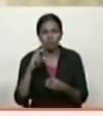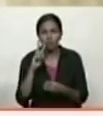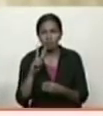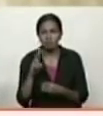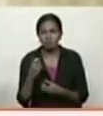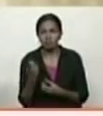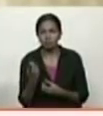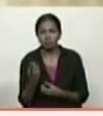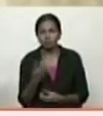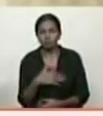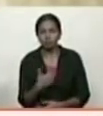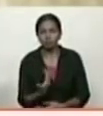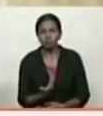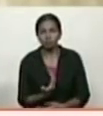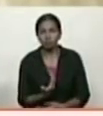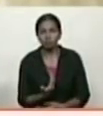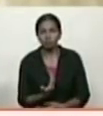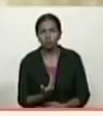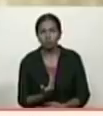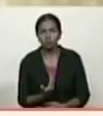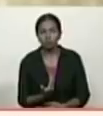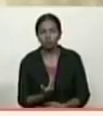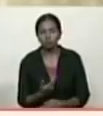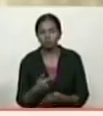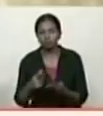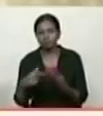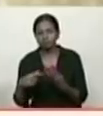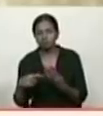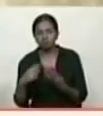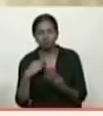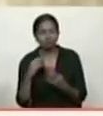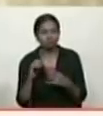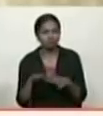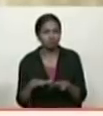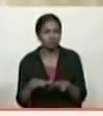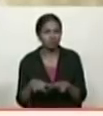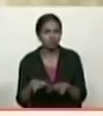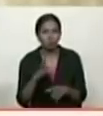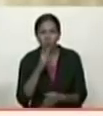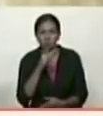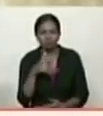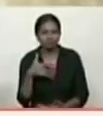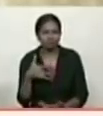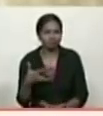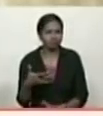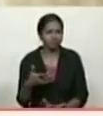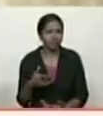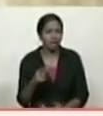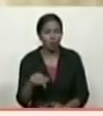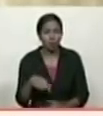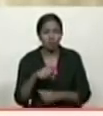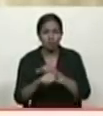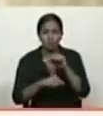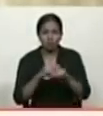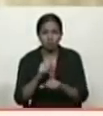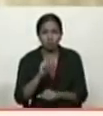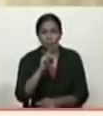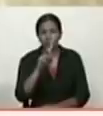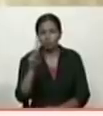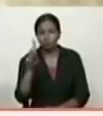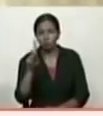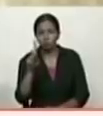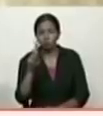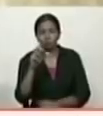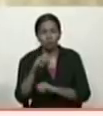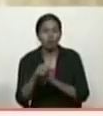doctrina Monroe, anacrónica, caduca, sin sentido en el siglo XXI. Estados Unidos que se